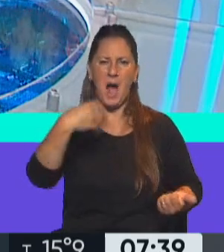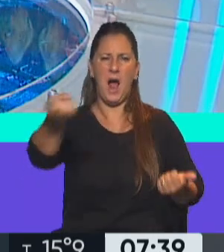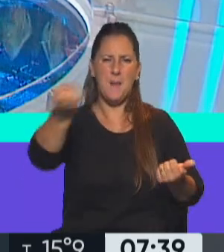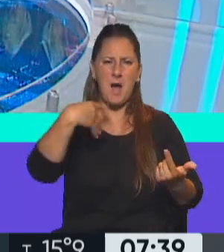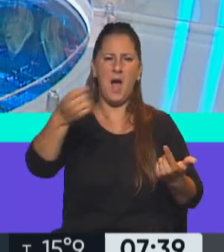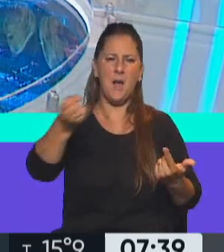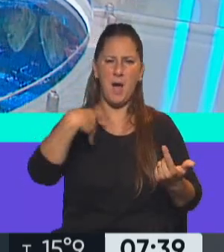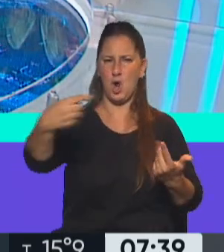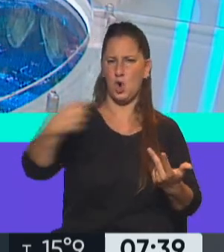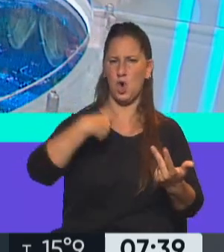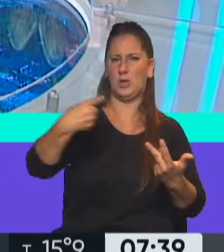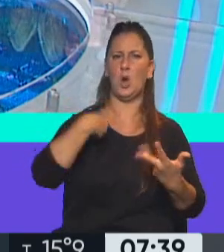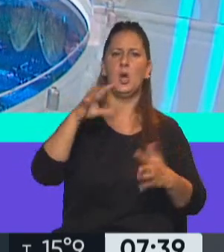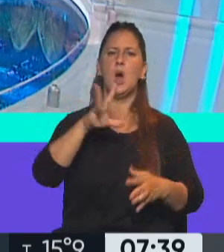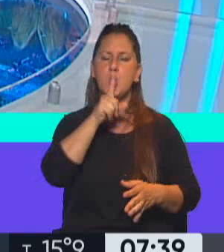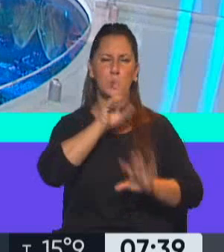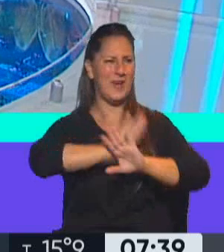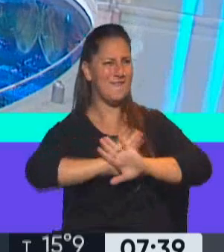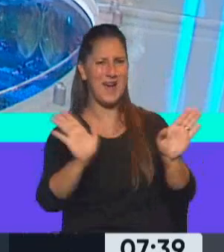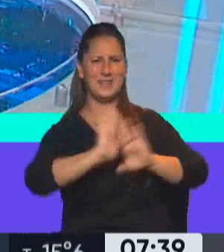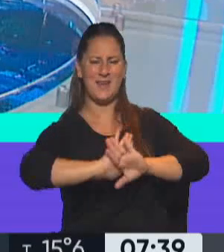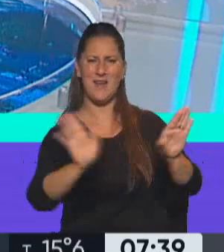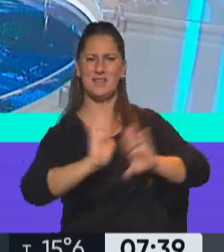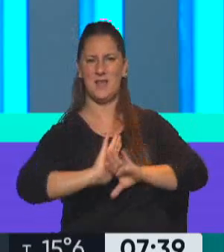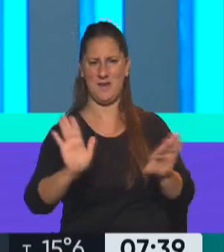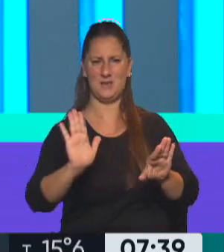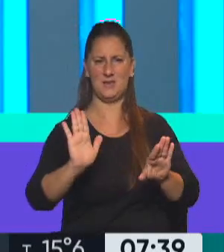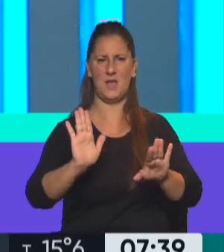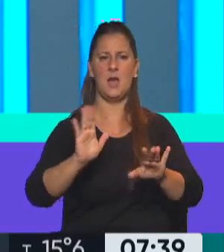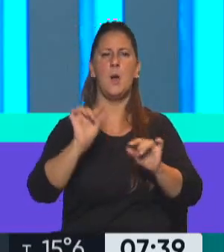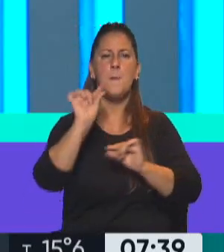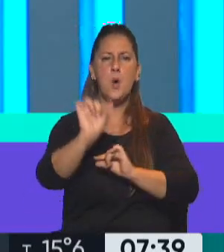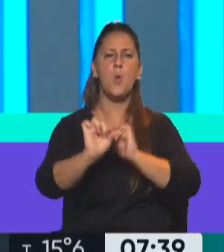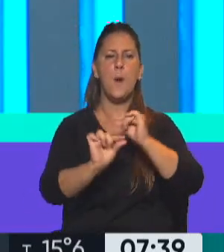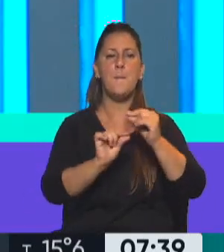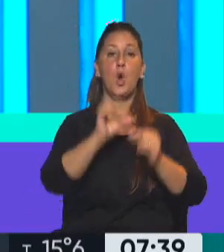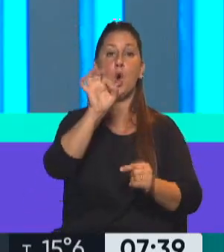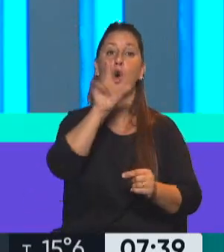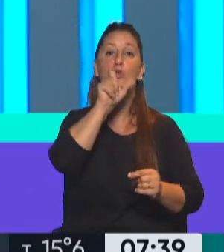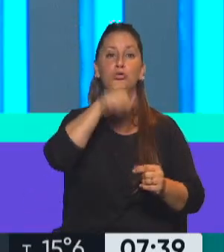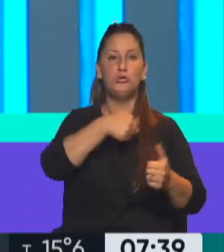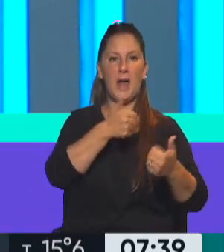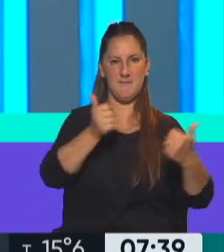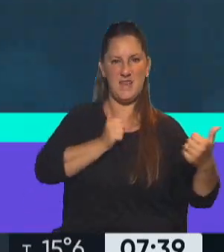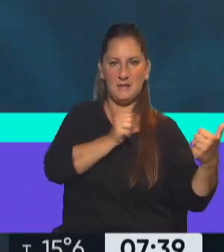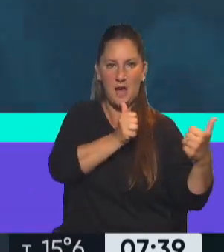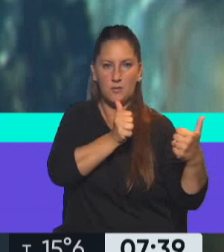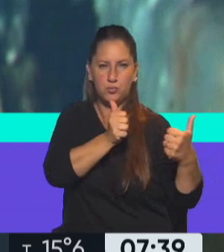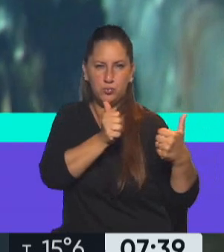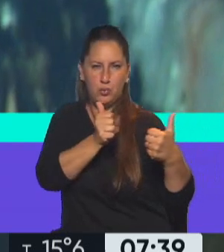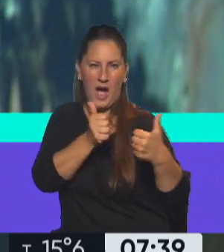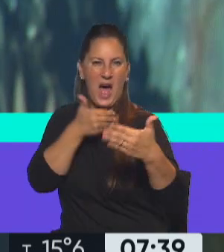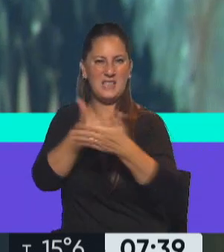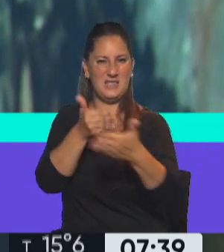Ellos consecutivamente avanzaban y acercaban sus bases militares, acercaban la amenaza contra Rusia,